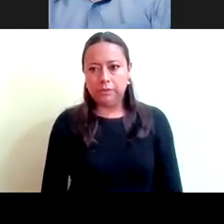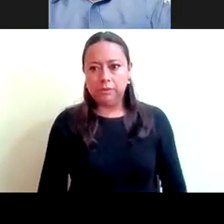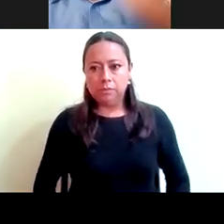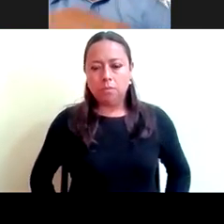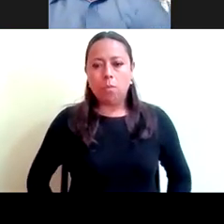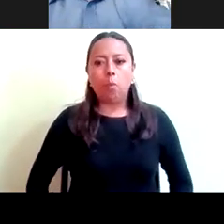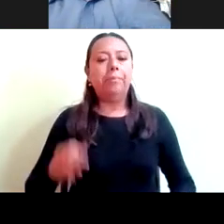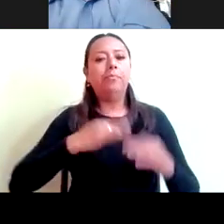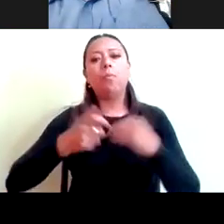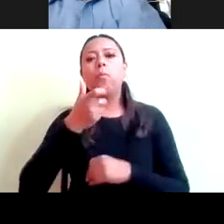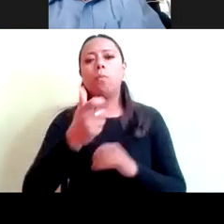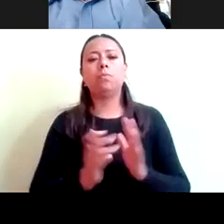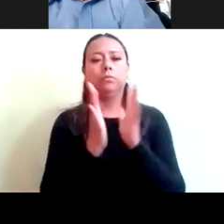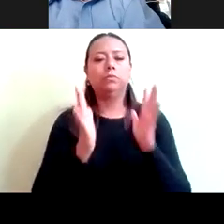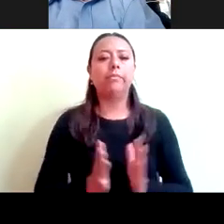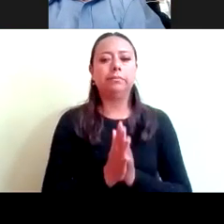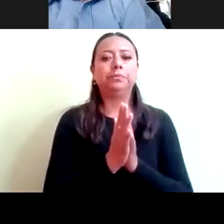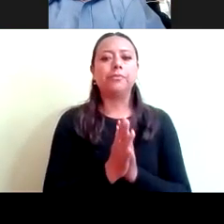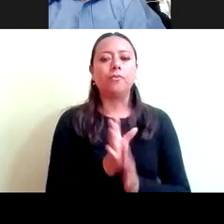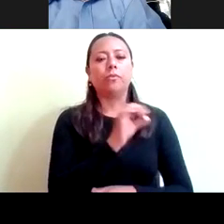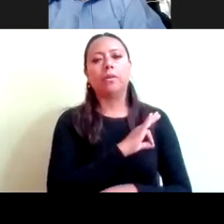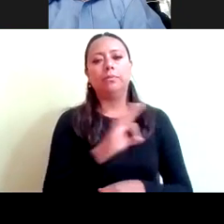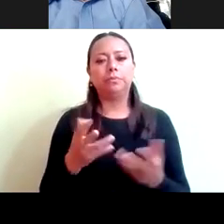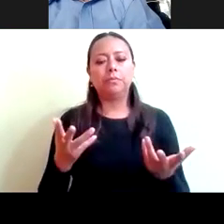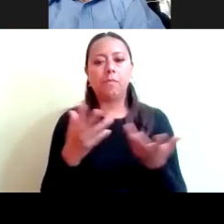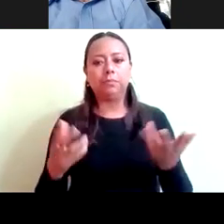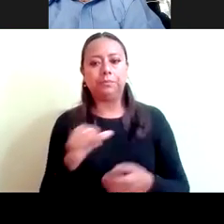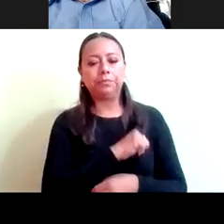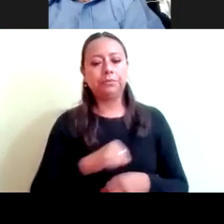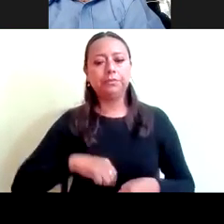alcaldías con el acompañamiento de los comités de ejecución y vigilancia.